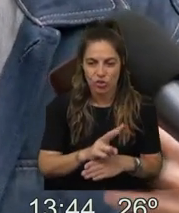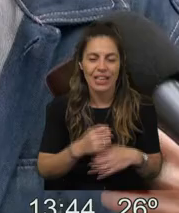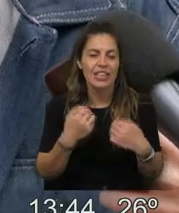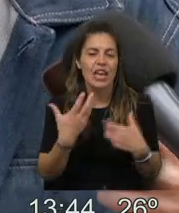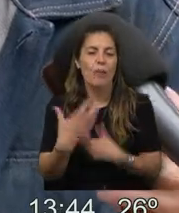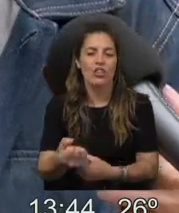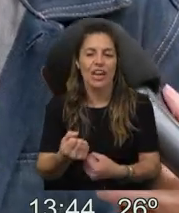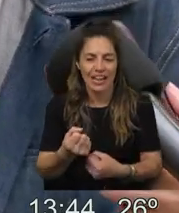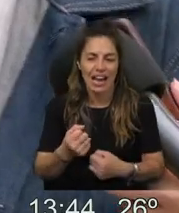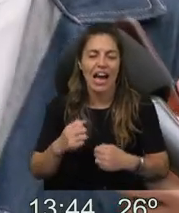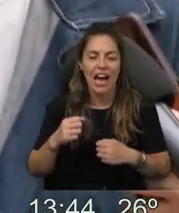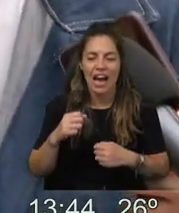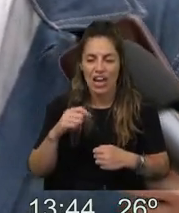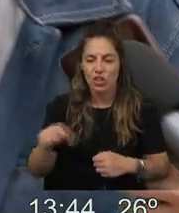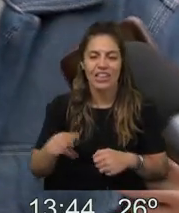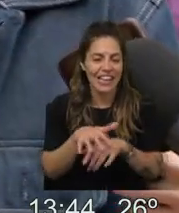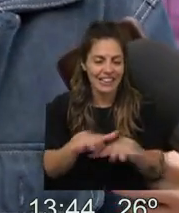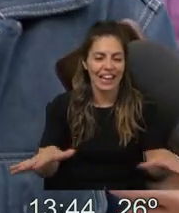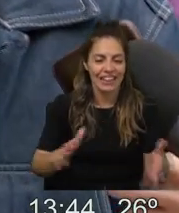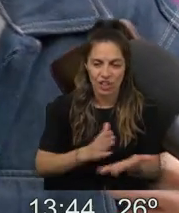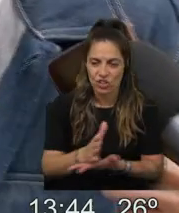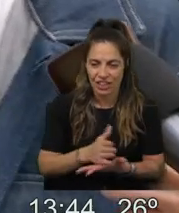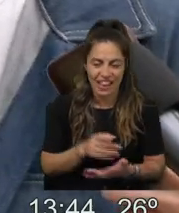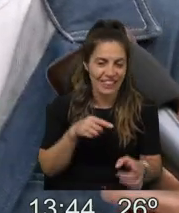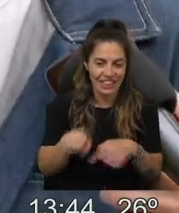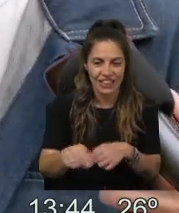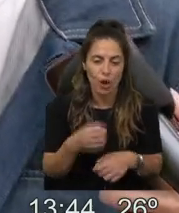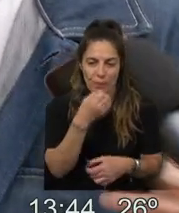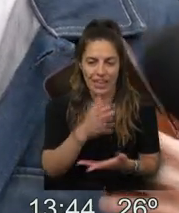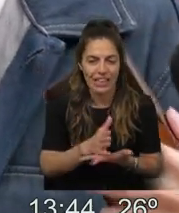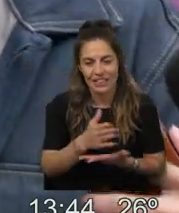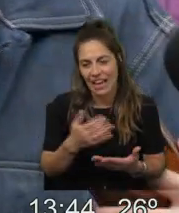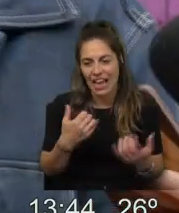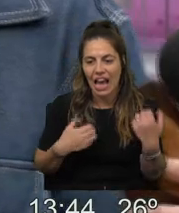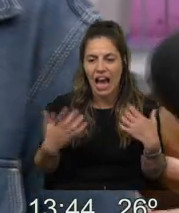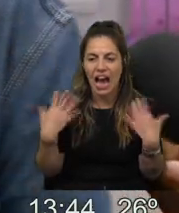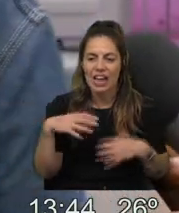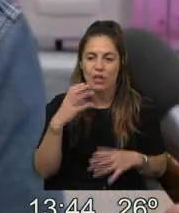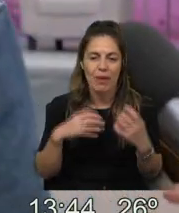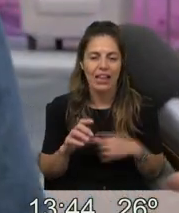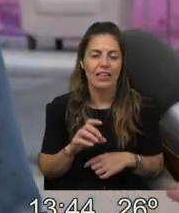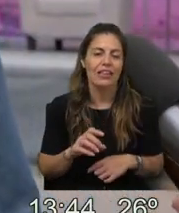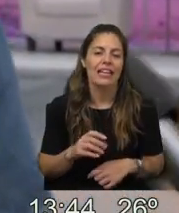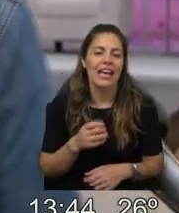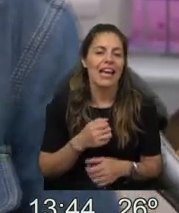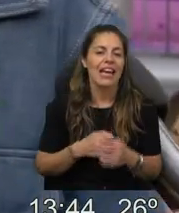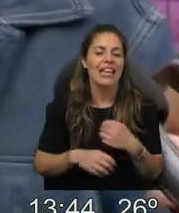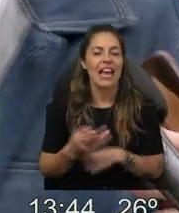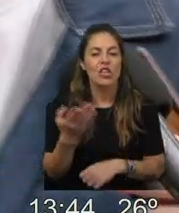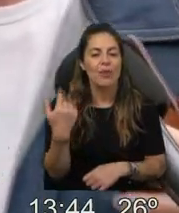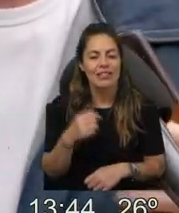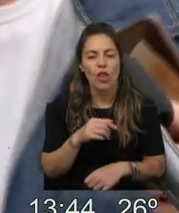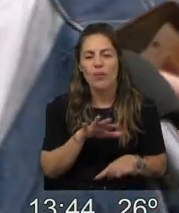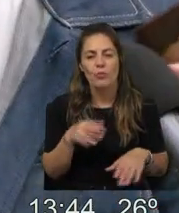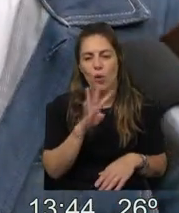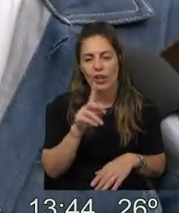sostener esta también red de solidaridad, que en este caso va dirigida al bienestar animal. En 2023 aproximadamente 4.500 corredores. Imagino